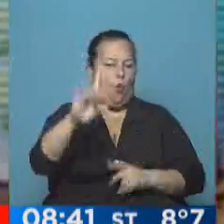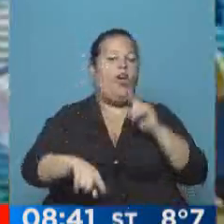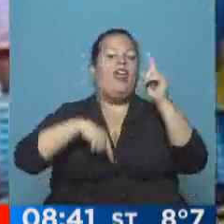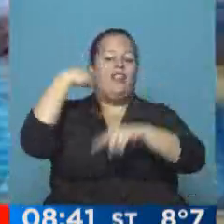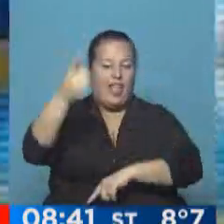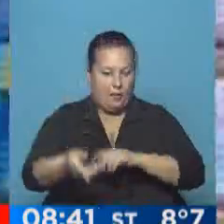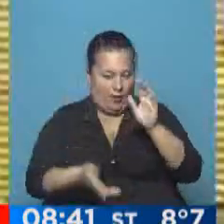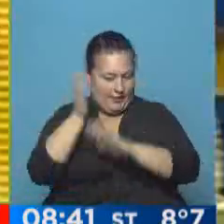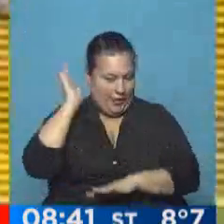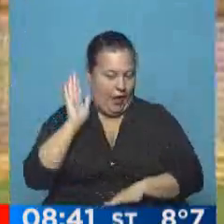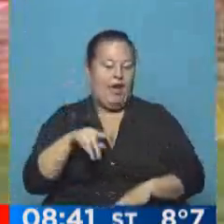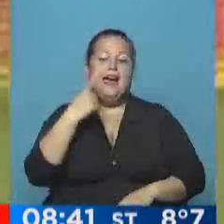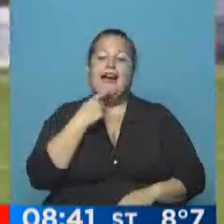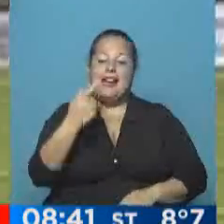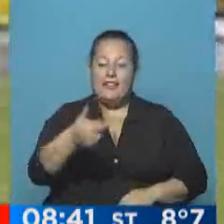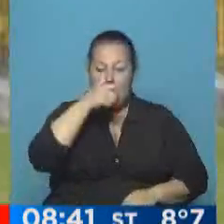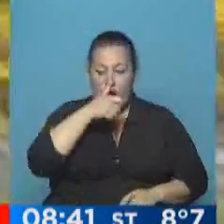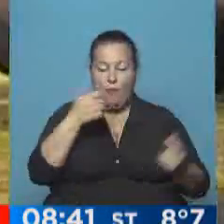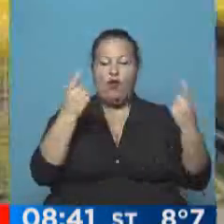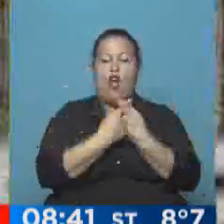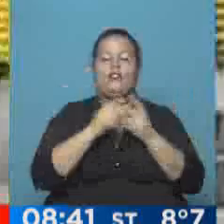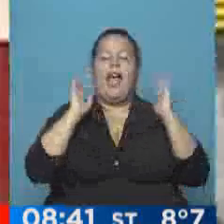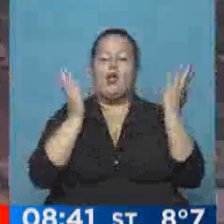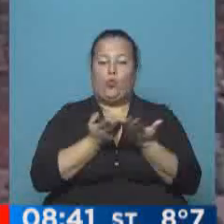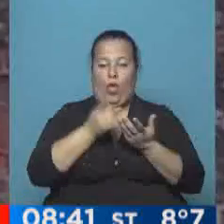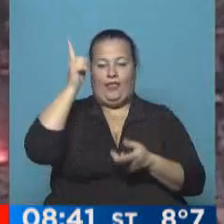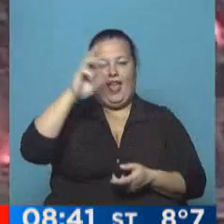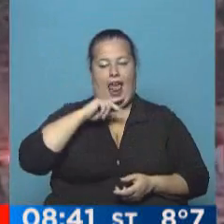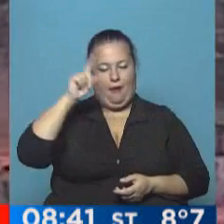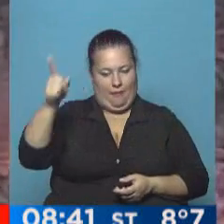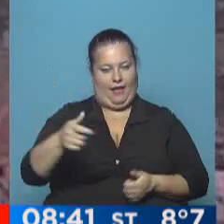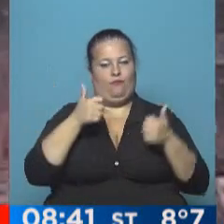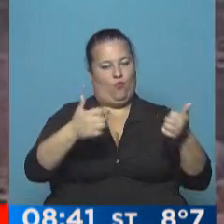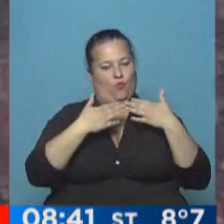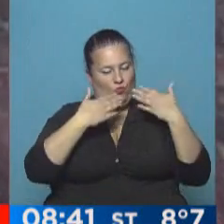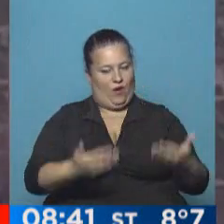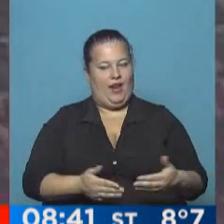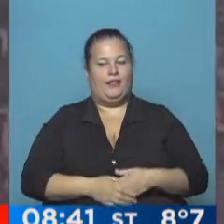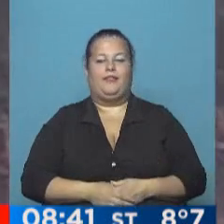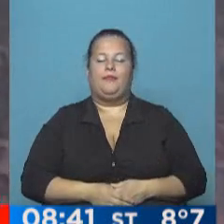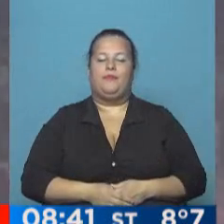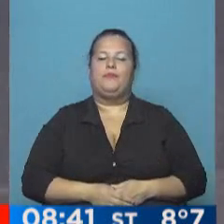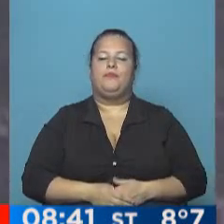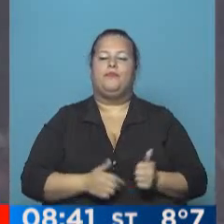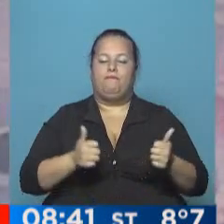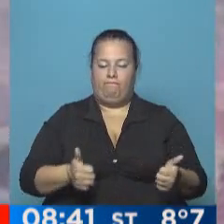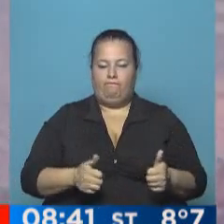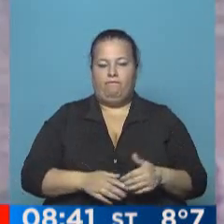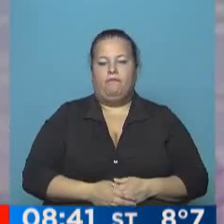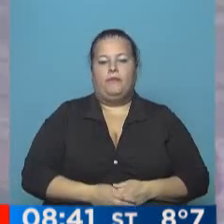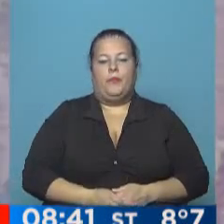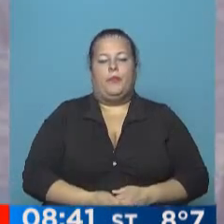luego se vaya. River el domingo visita a Estudiantes allí en La Plata. Muy bien, Mariano. Gracias. Por favor. Ahí está. Entonces.